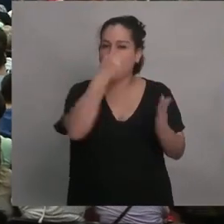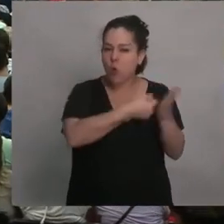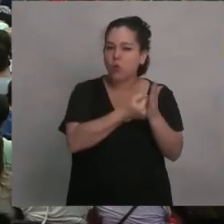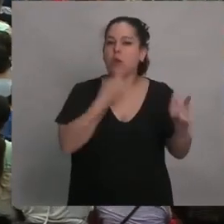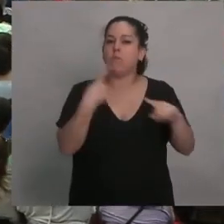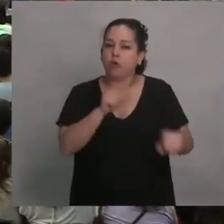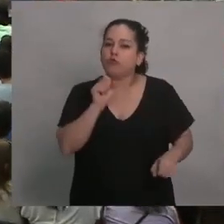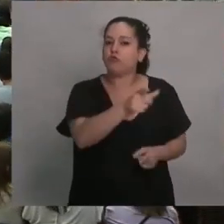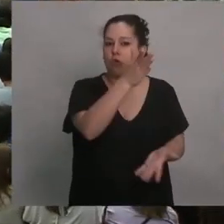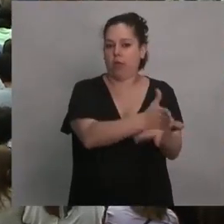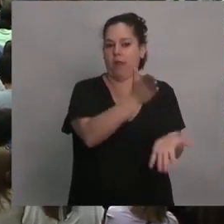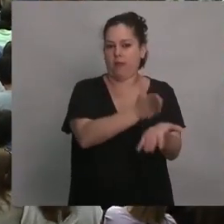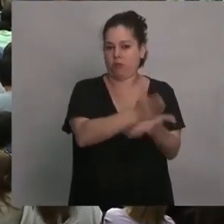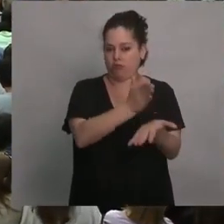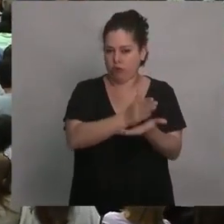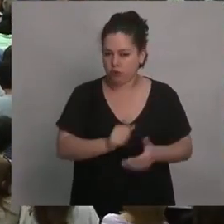¿no? Creo de que